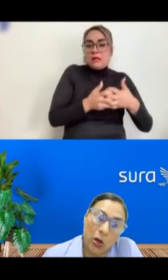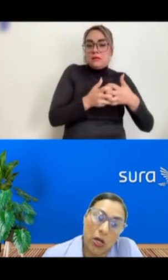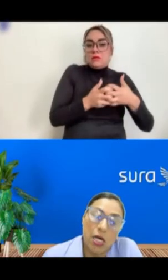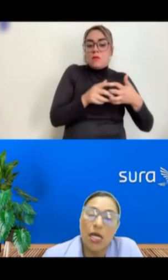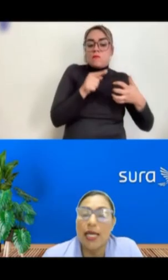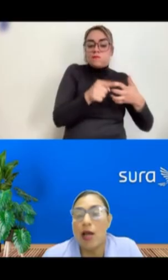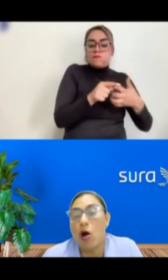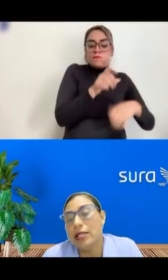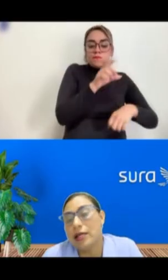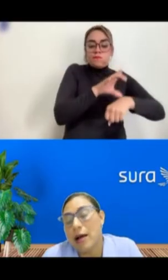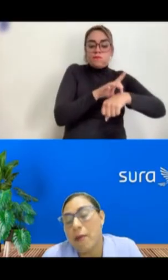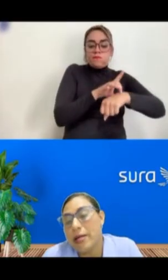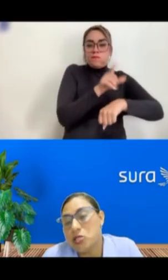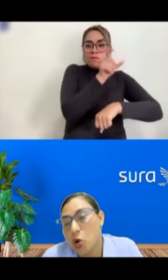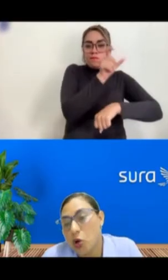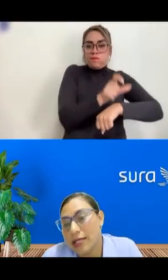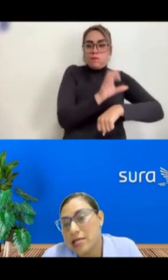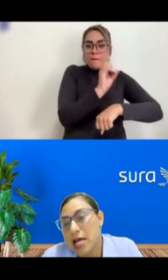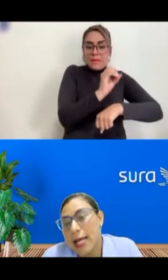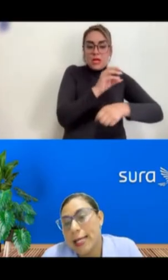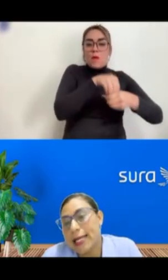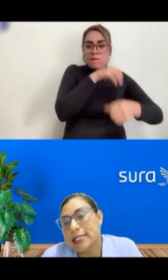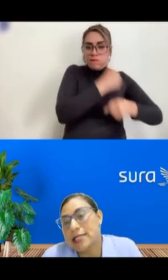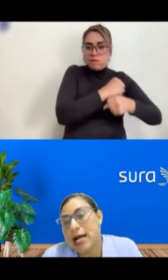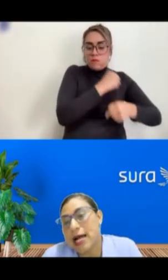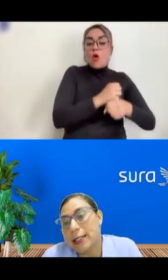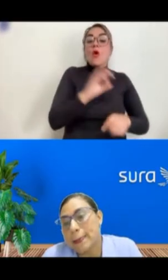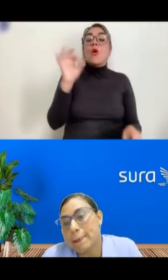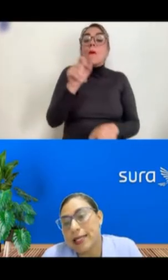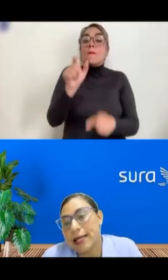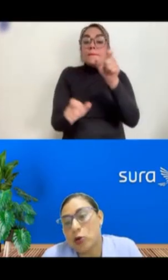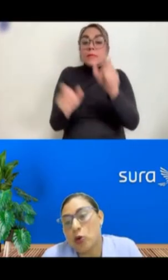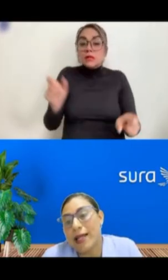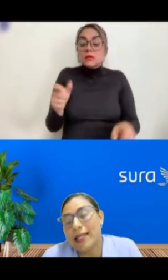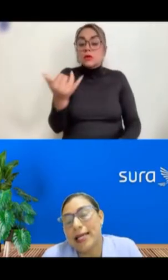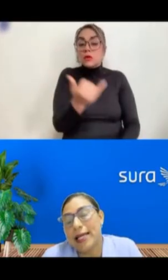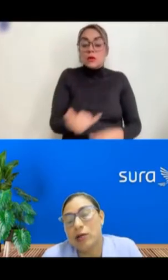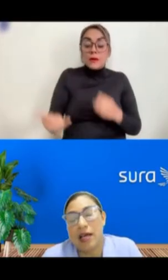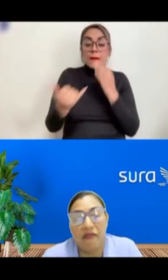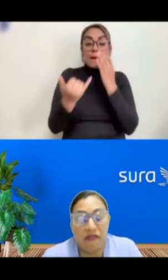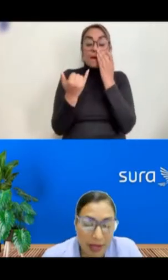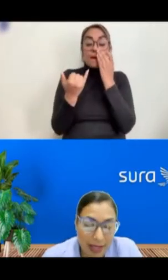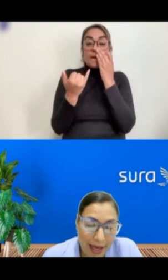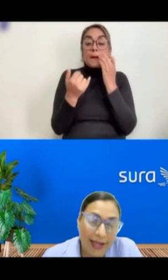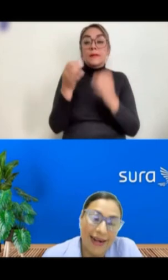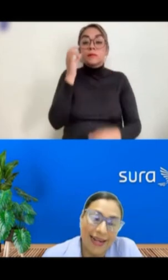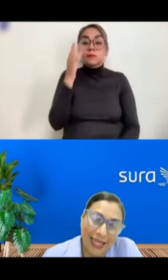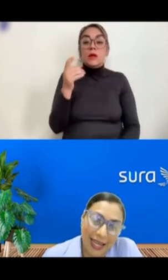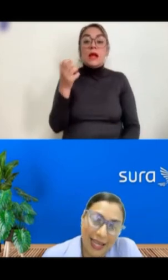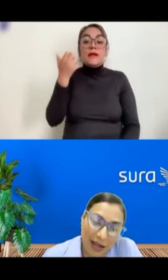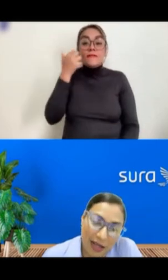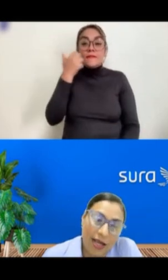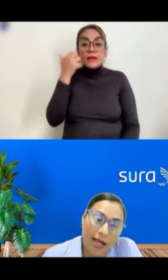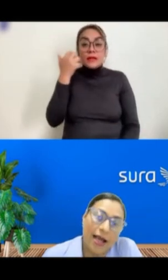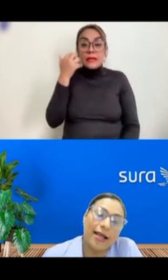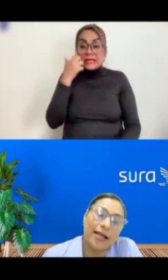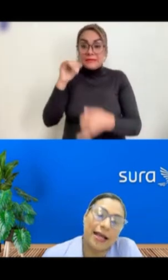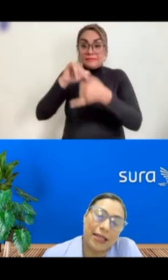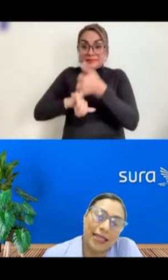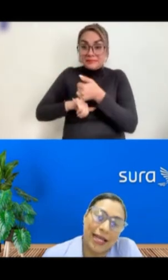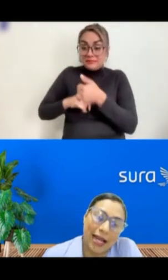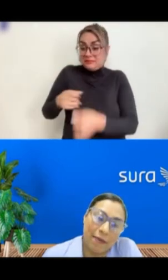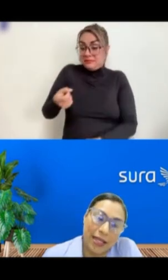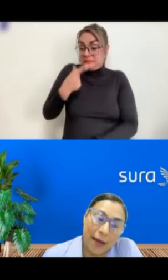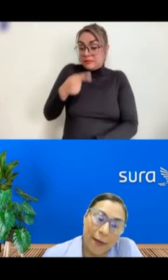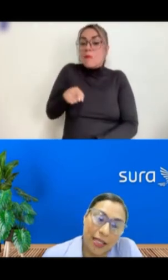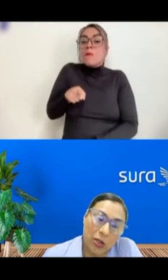un médico y o tengamos personas que de pronto manejen unas enfermedades que requieran